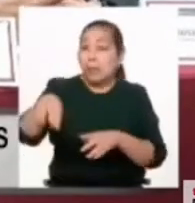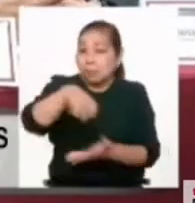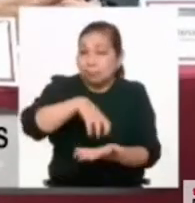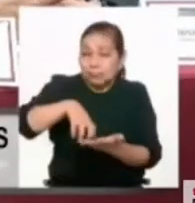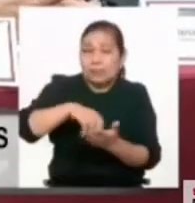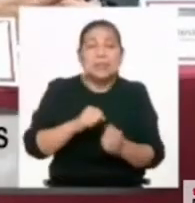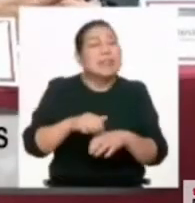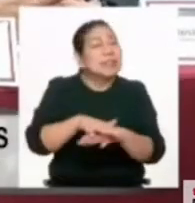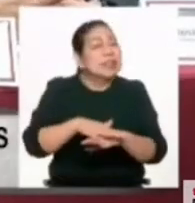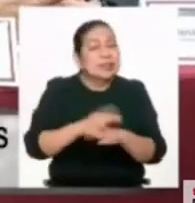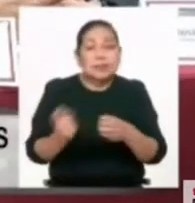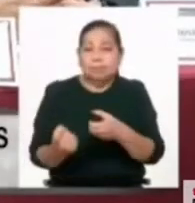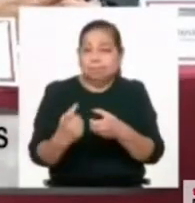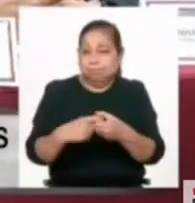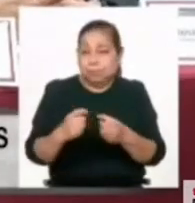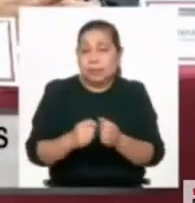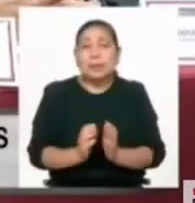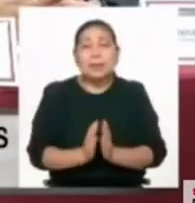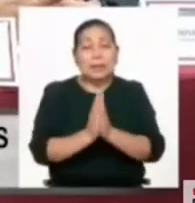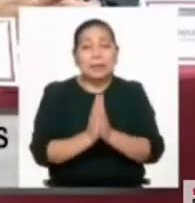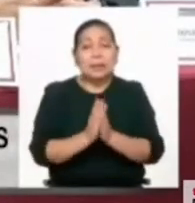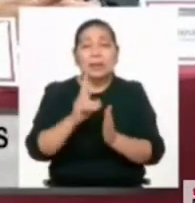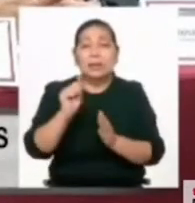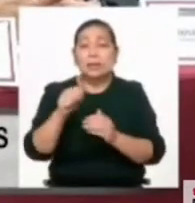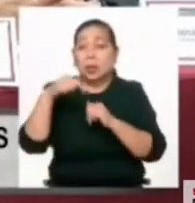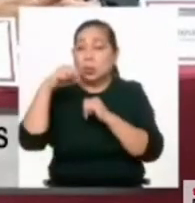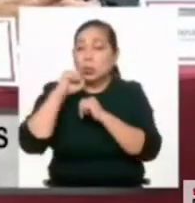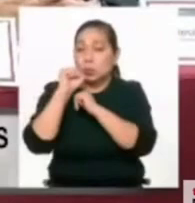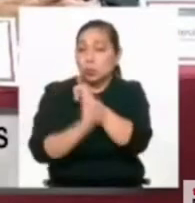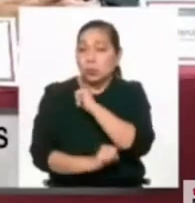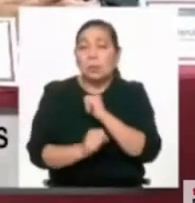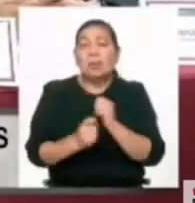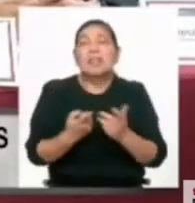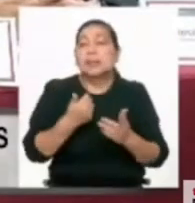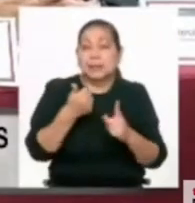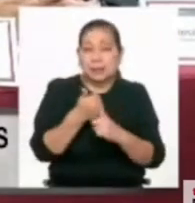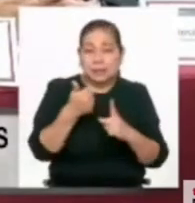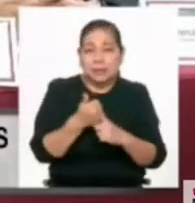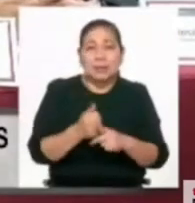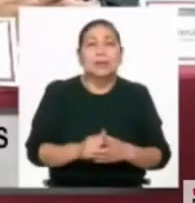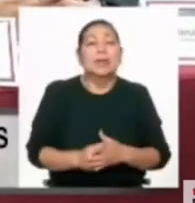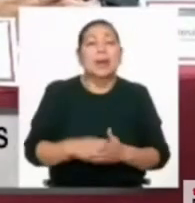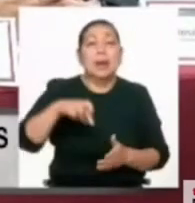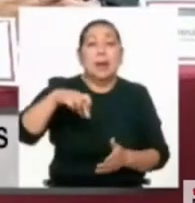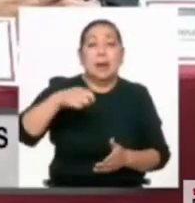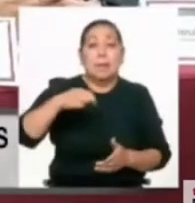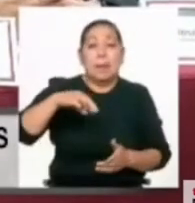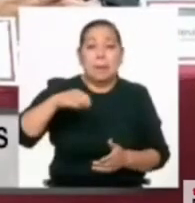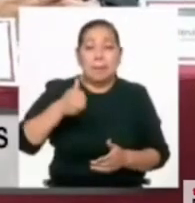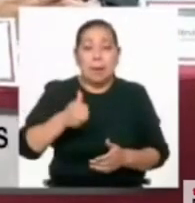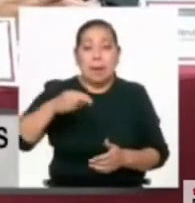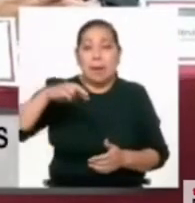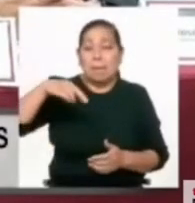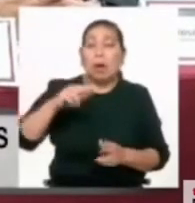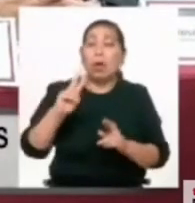poblados. Se trata de un anexo, Santa Rita Sur, y un anexo que pertenece al centro poblado de Pampamarca. Hemos